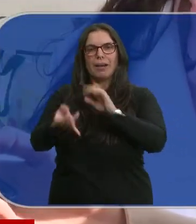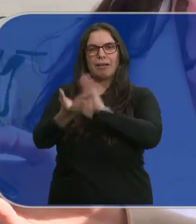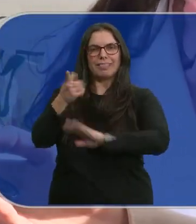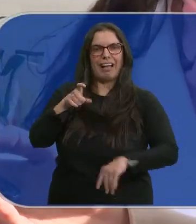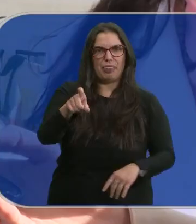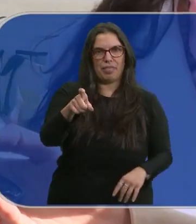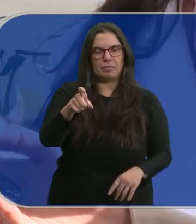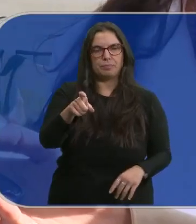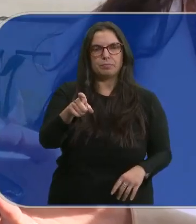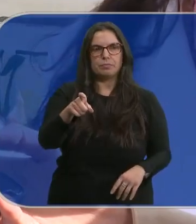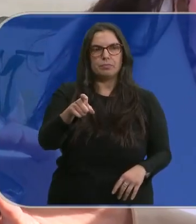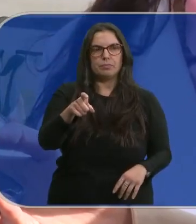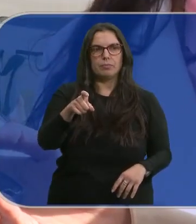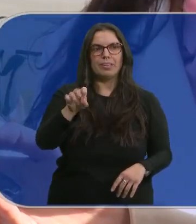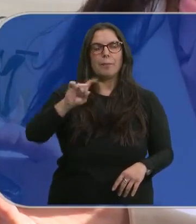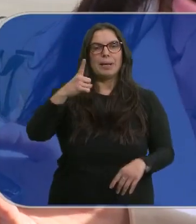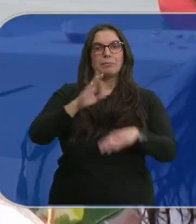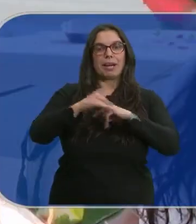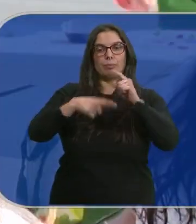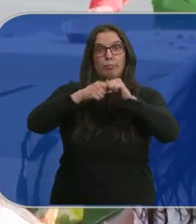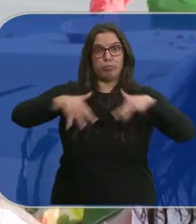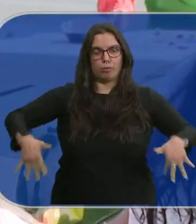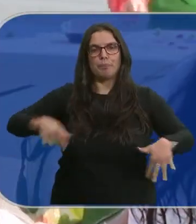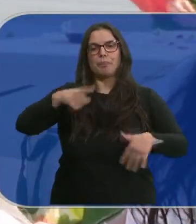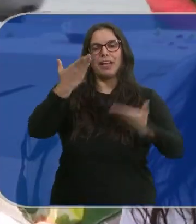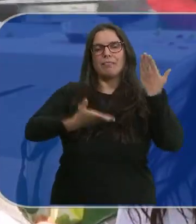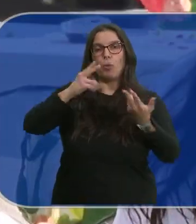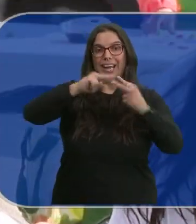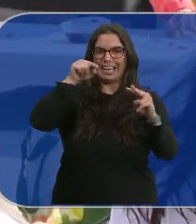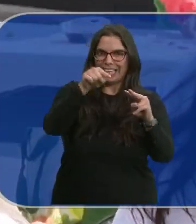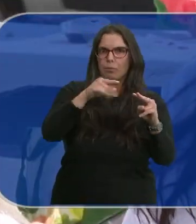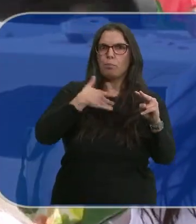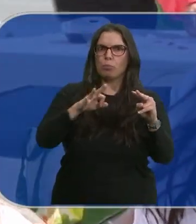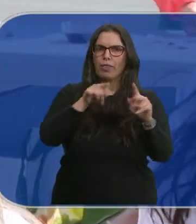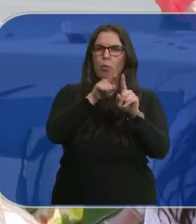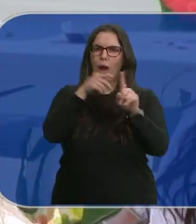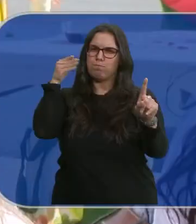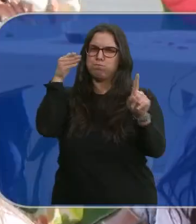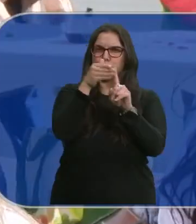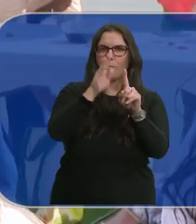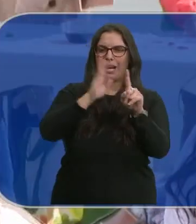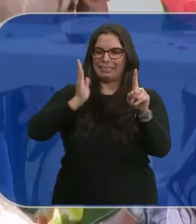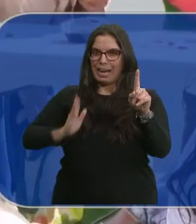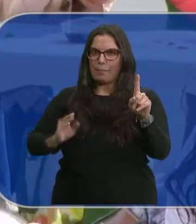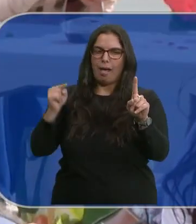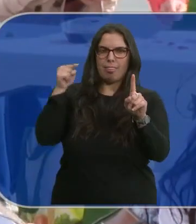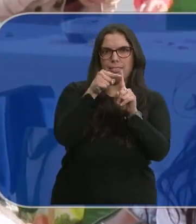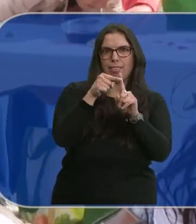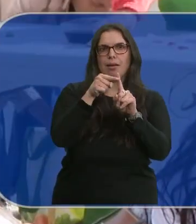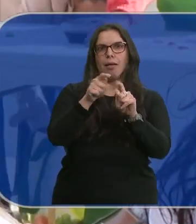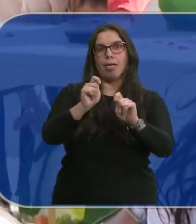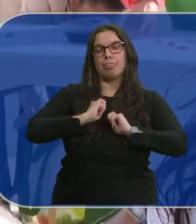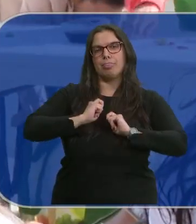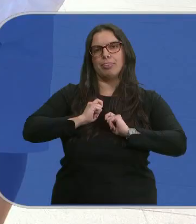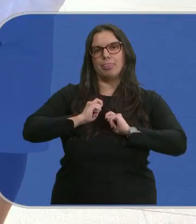desarrollo del cáncer, sobre todo en la metástasis. Evaluar si ese gen podría ser una buena diana para nuevas terapias que dieran